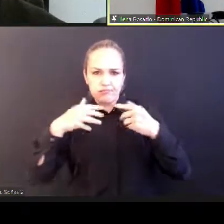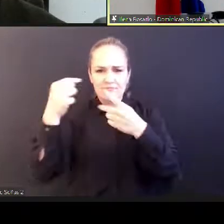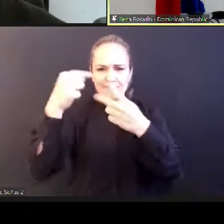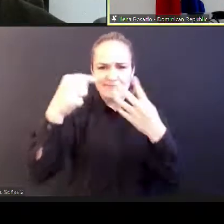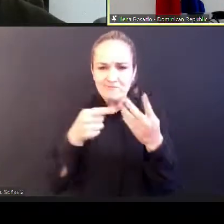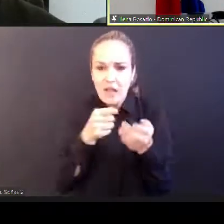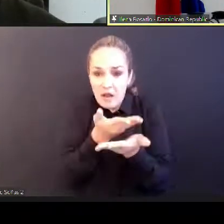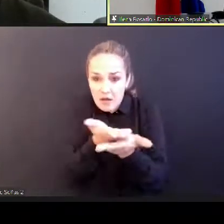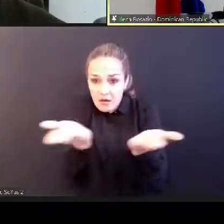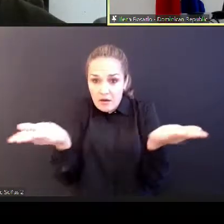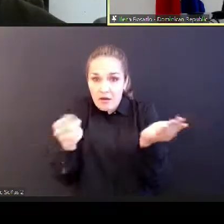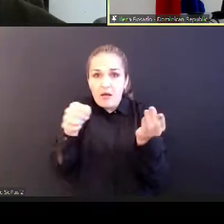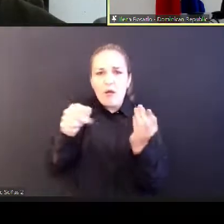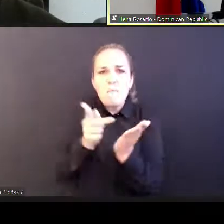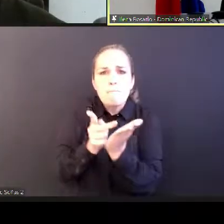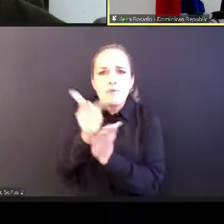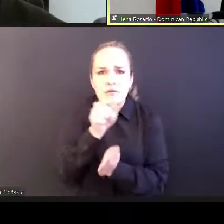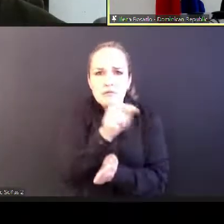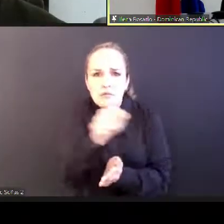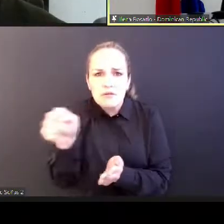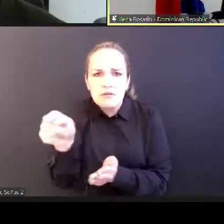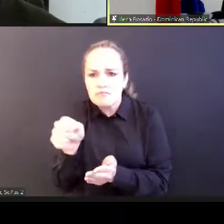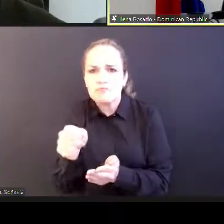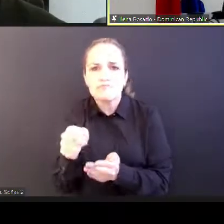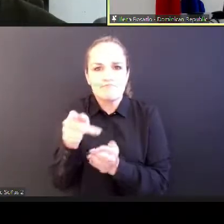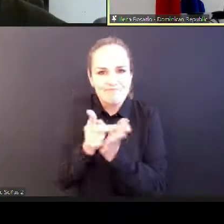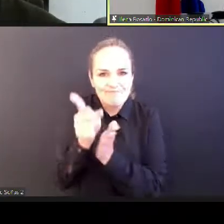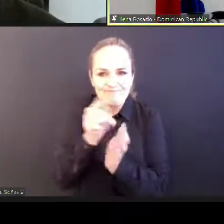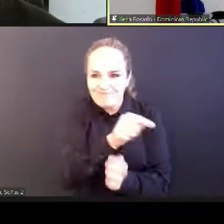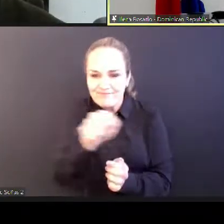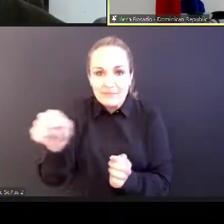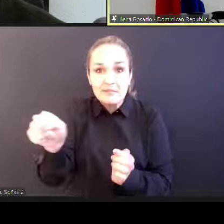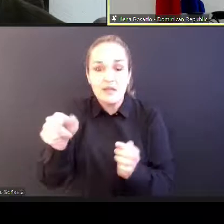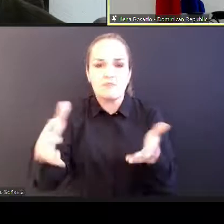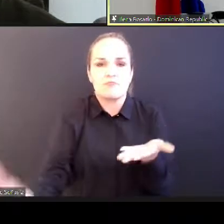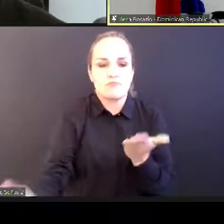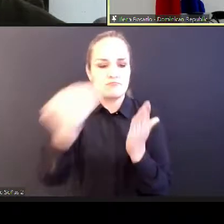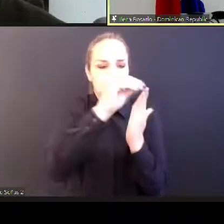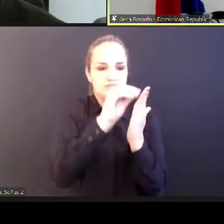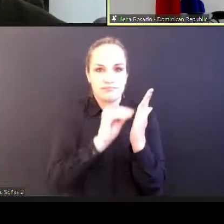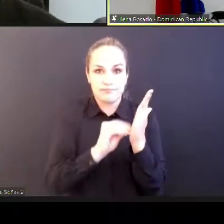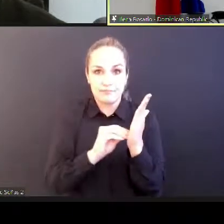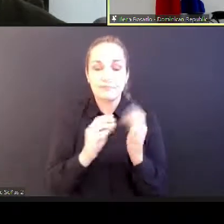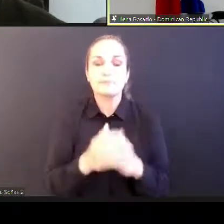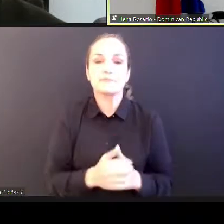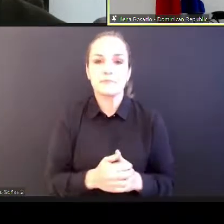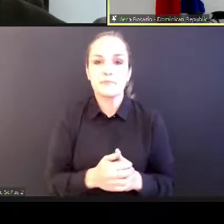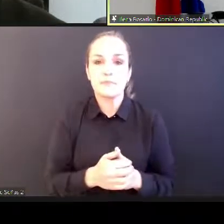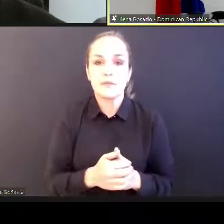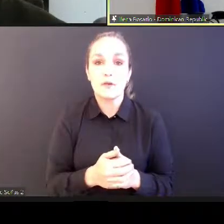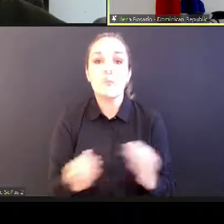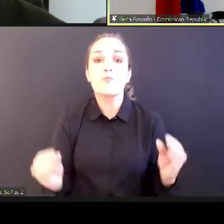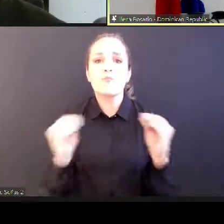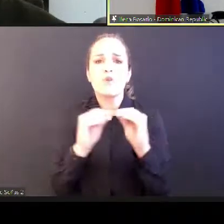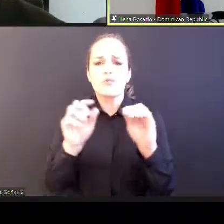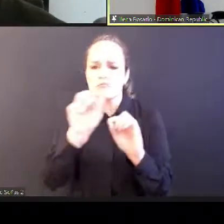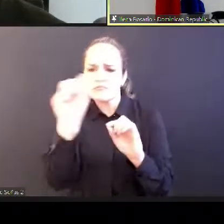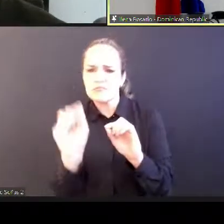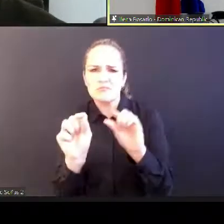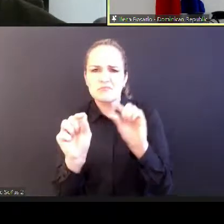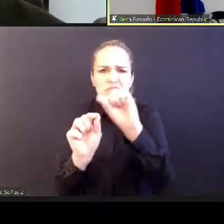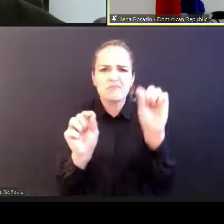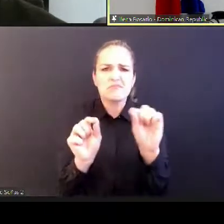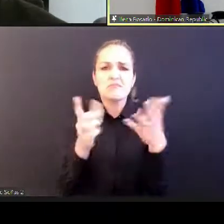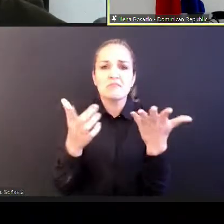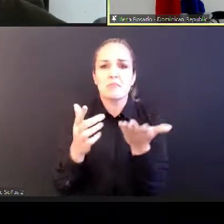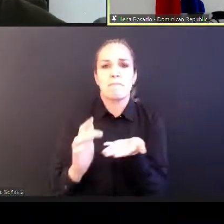profesional que incluye a muchas profesiones. También realizamos consultas en modalidades de entrevistas virtuales y